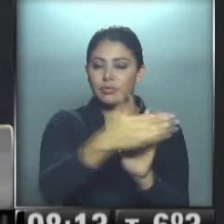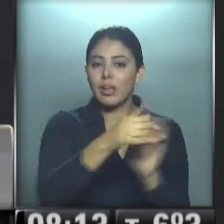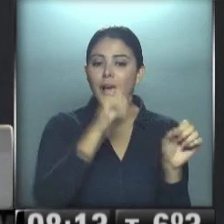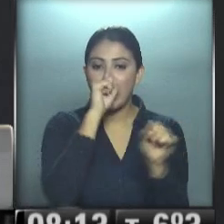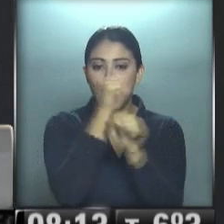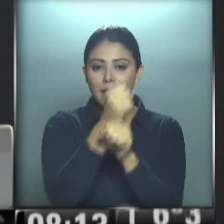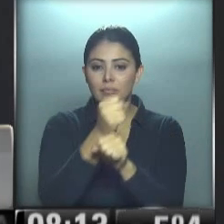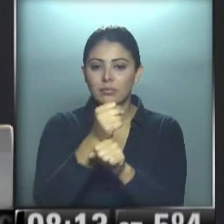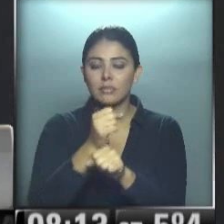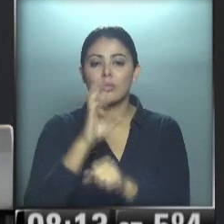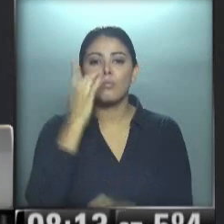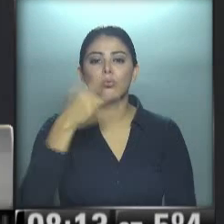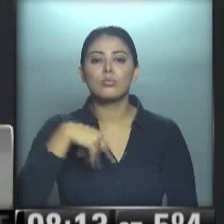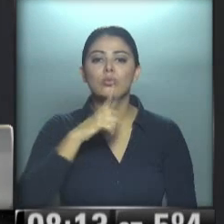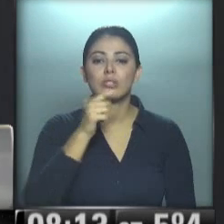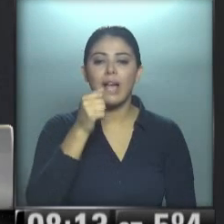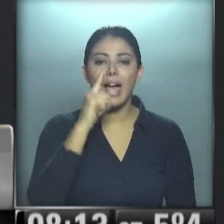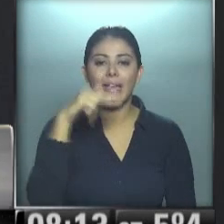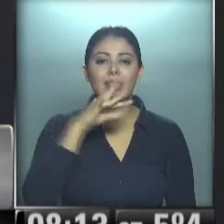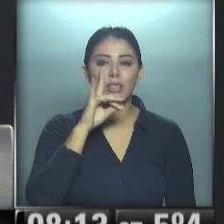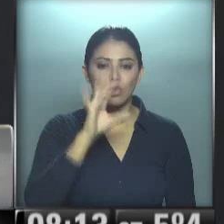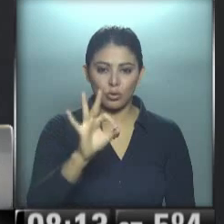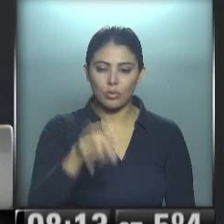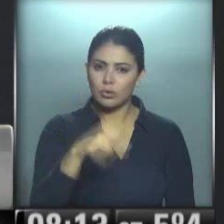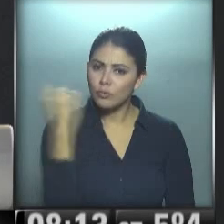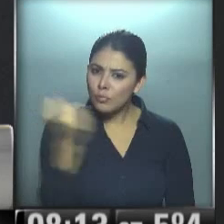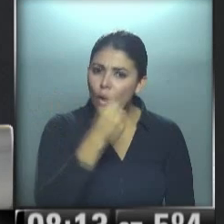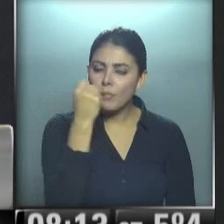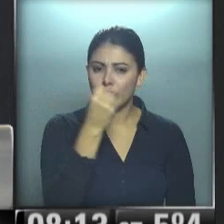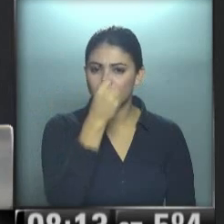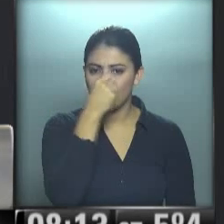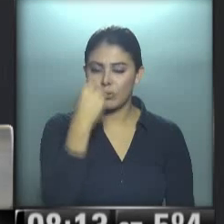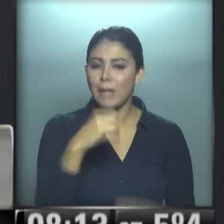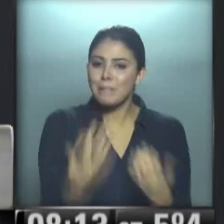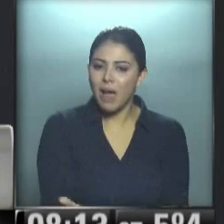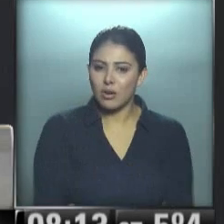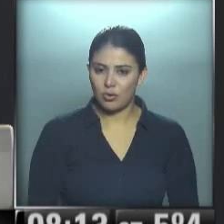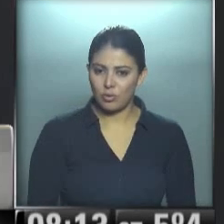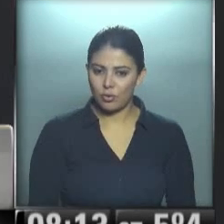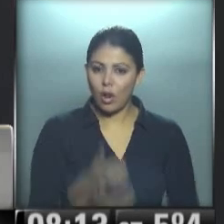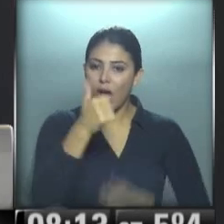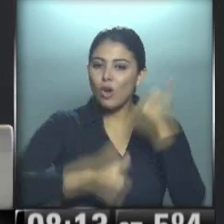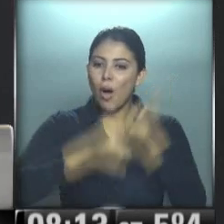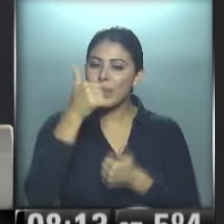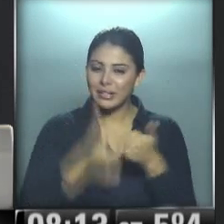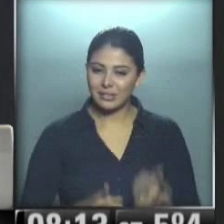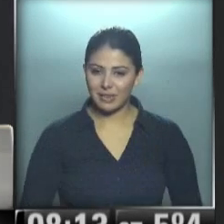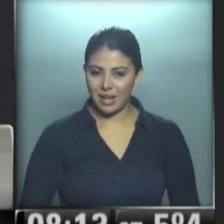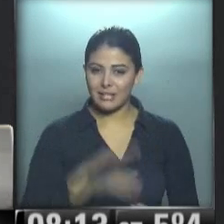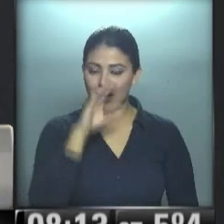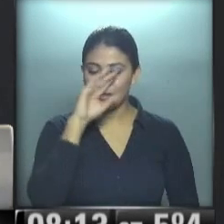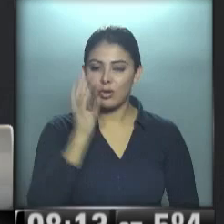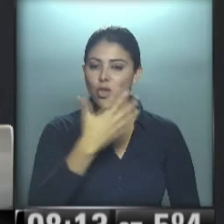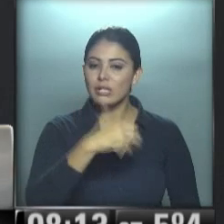canal punta indio y eso es un dato muy significativo para mejorar sustancialmente la competitividad sistémica del